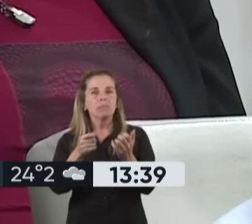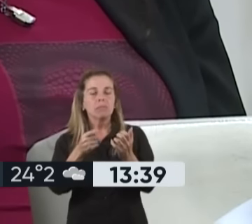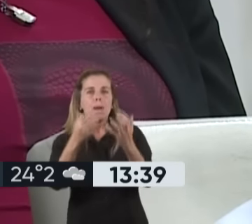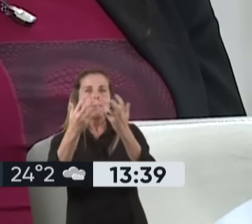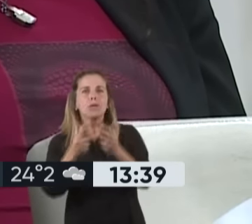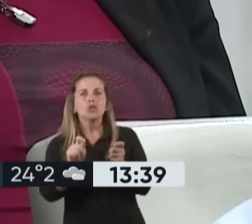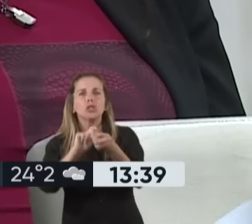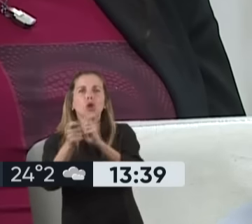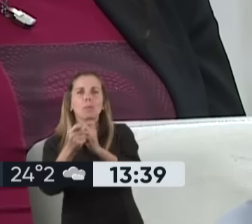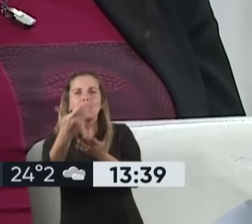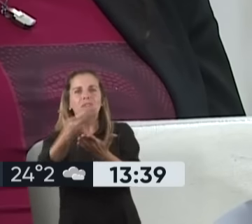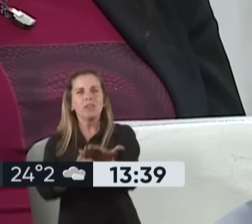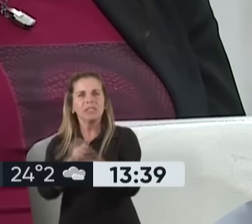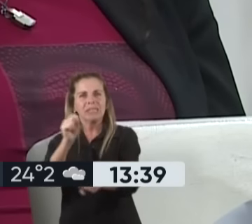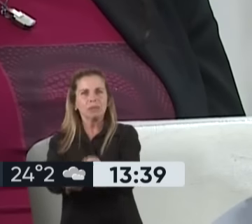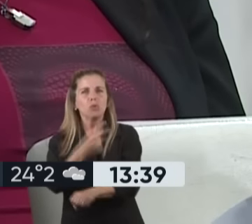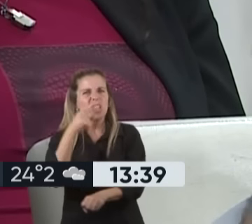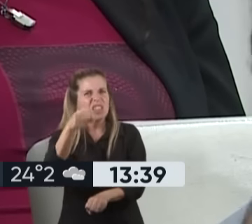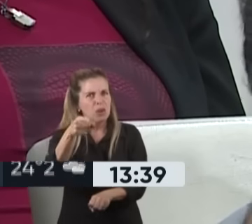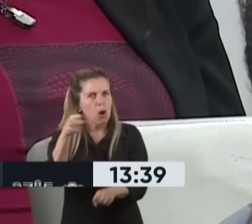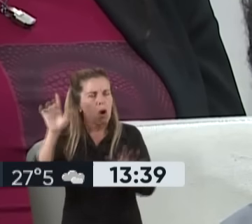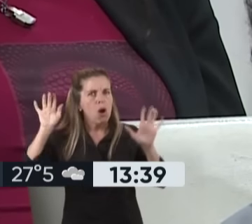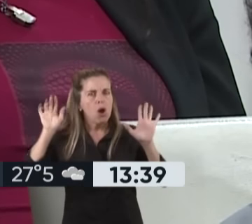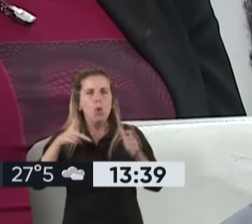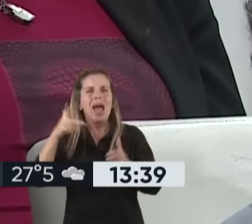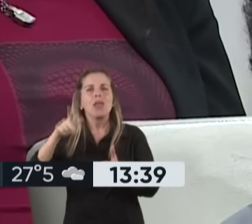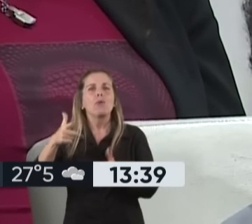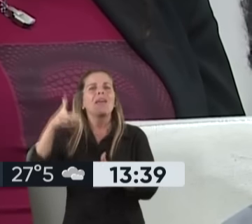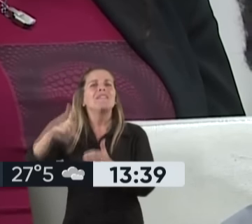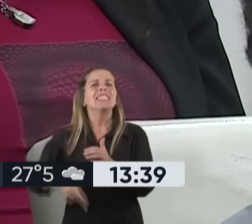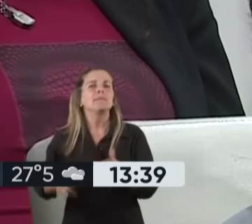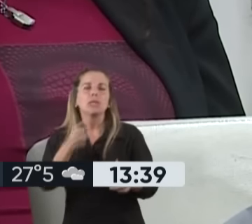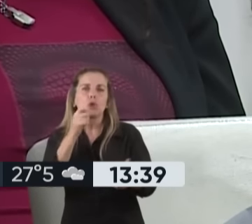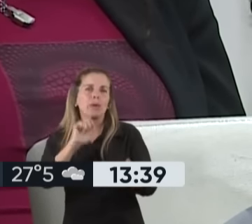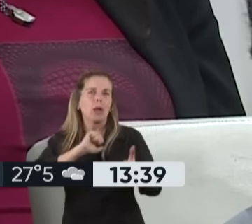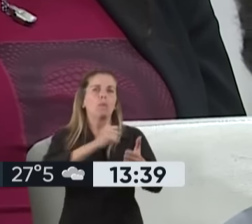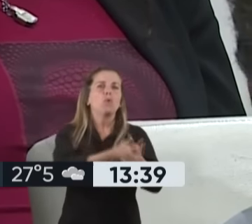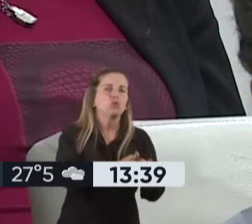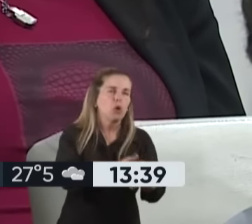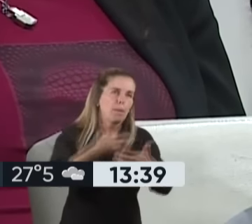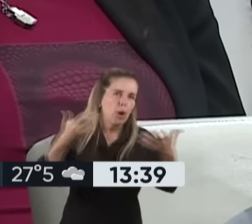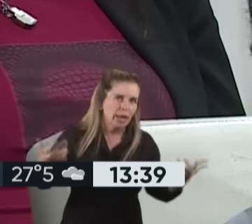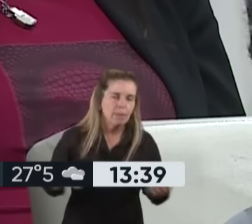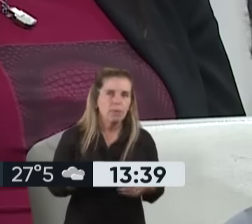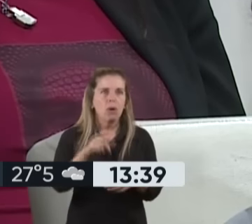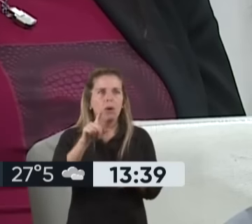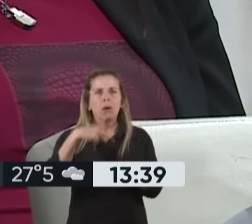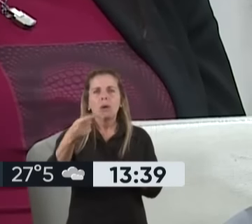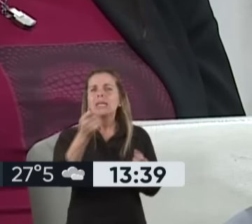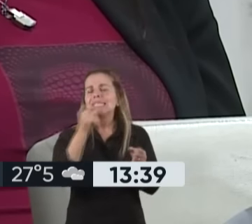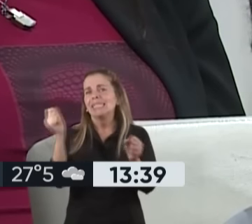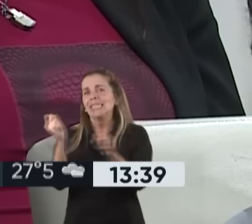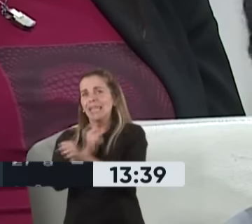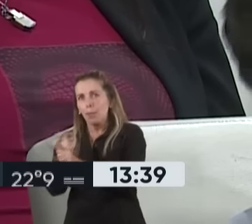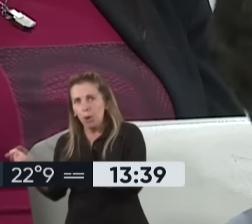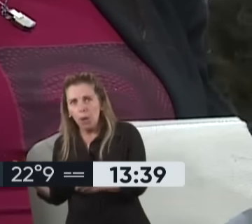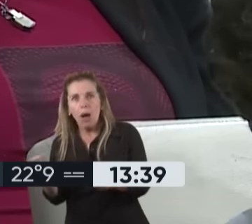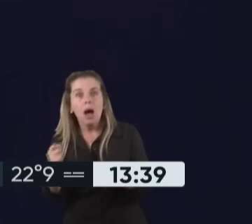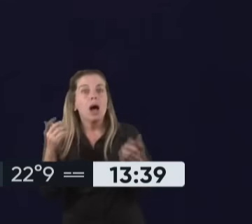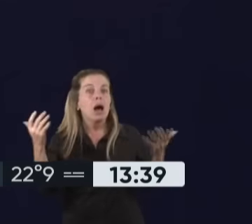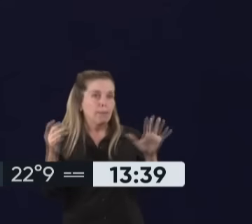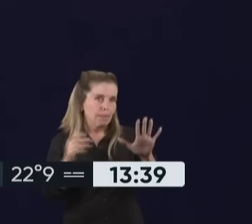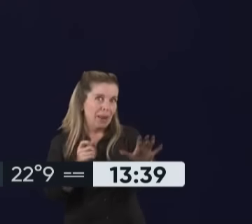la imprescriptibilidad de la que usted habló recién, ¿se va a comenzar a aplicar a partir de cuándo? ¿A partir de una causa? Que se vote el